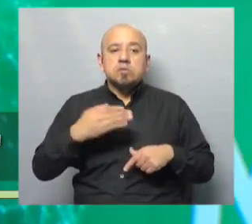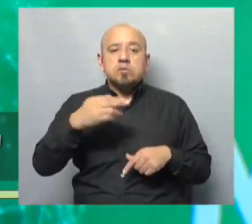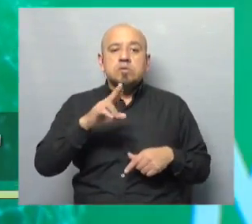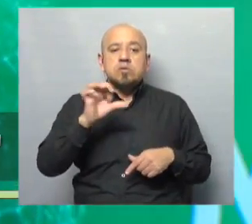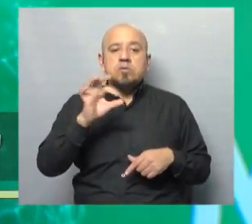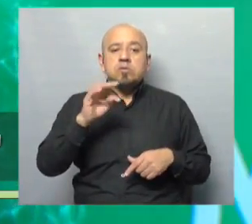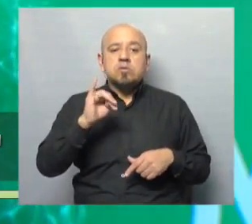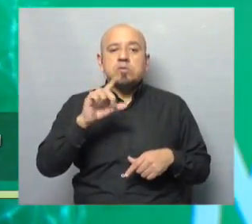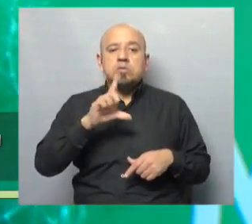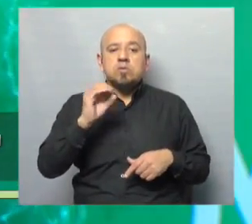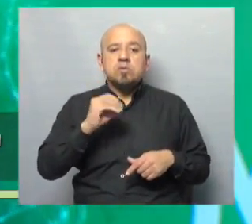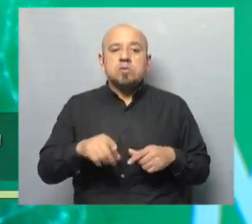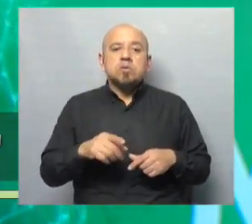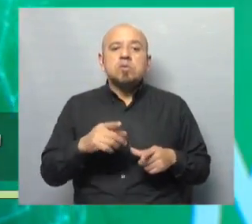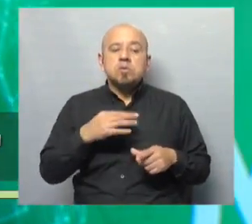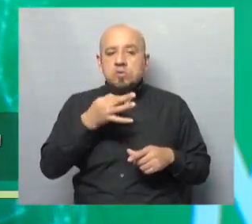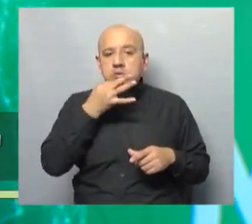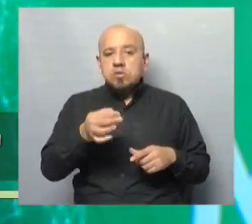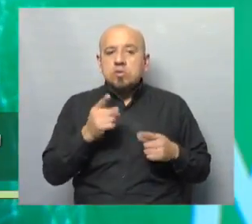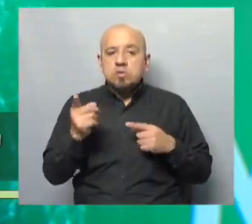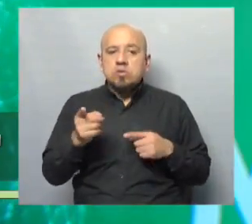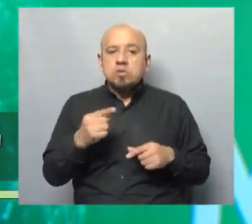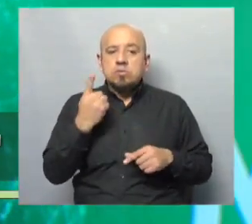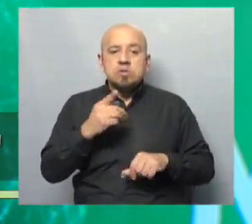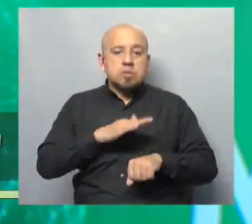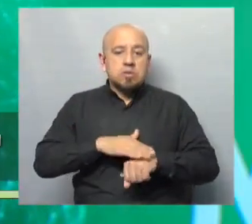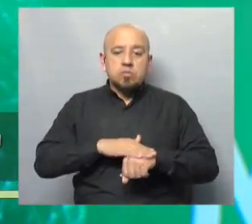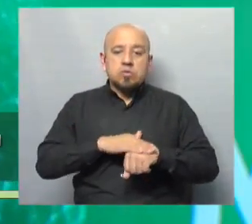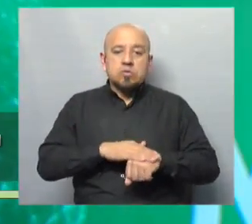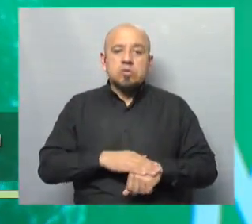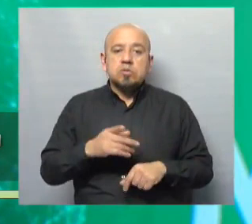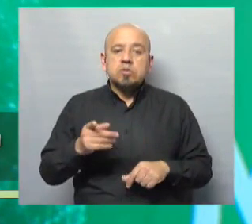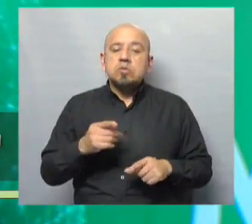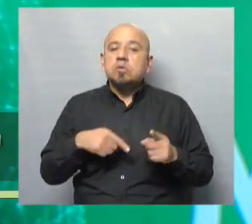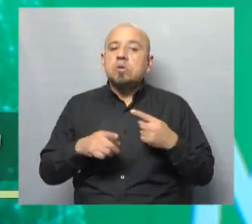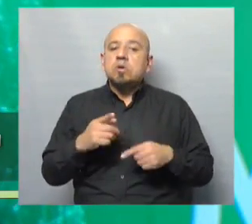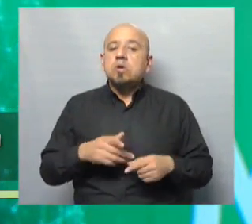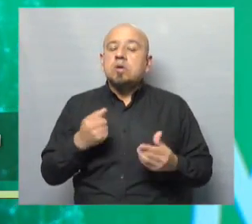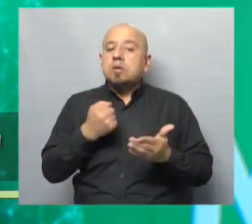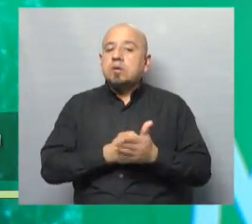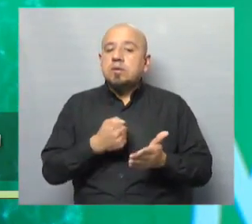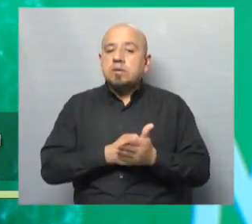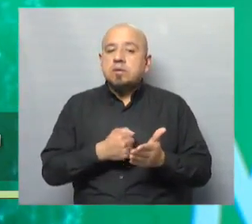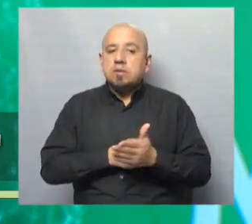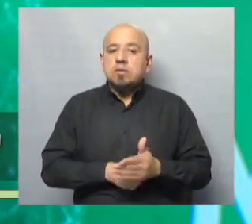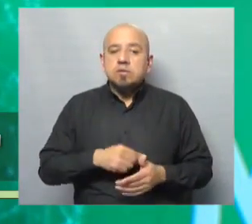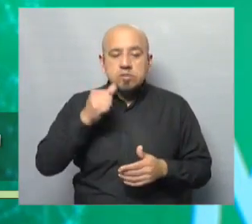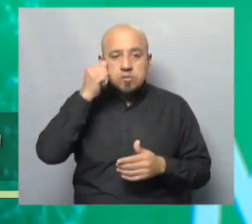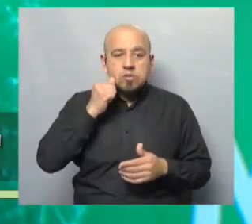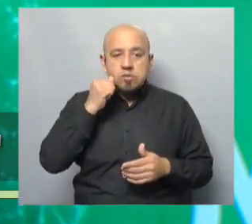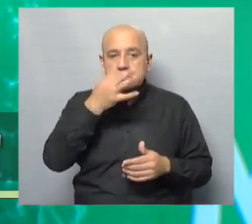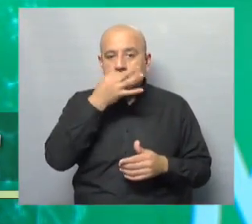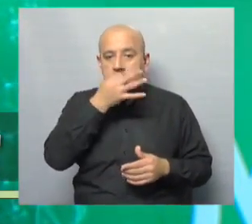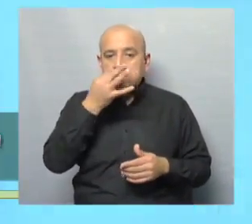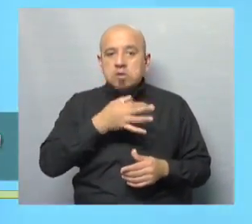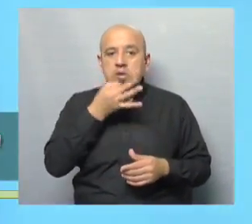se pero a mí me parece y lo sostuve en la interpretación que el principal responsable es el encargado de la lucha contra el narcotráfico que dijo